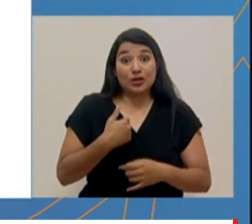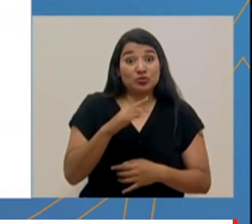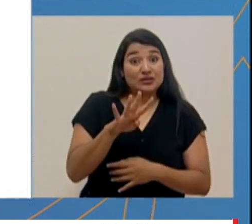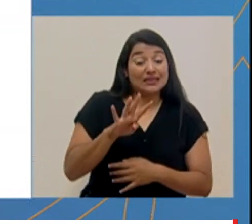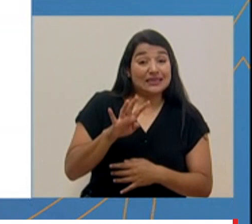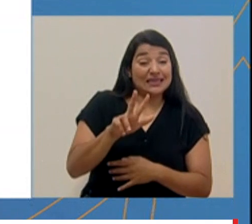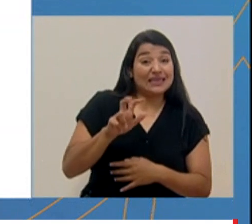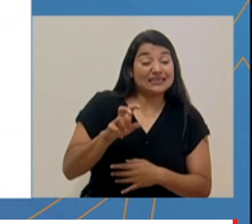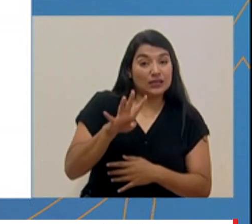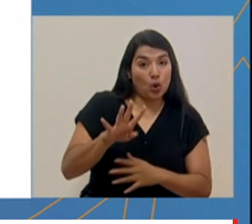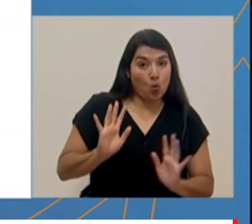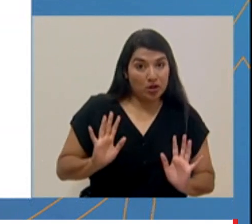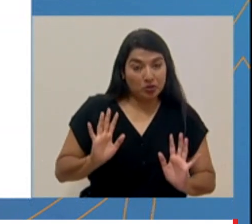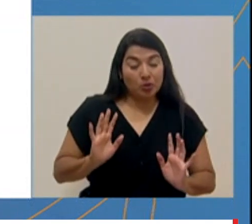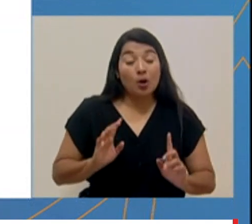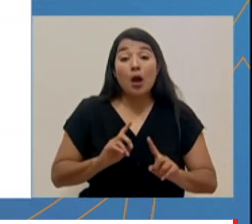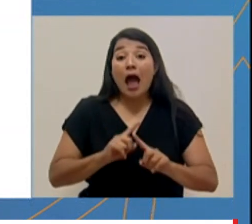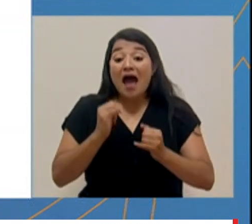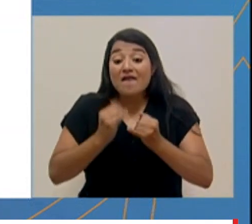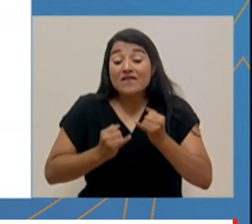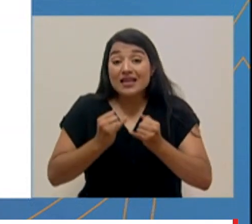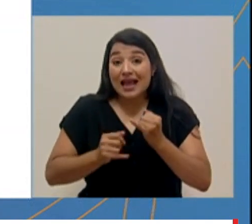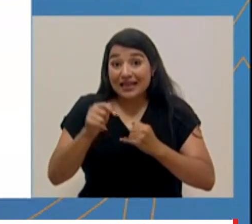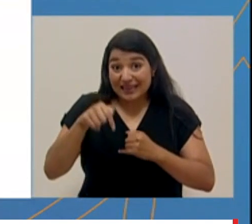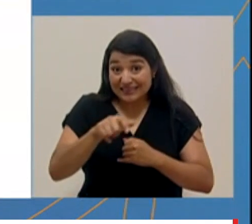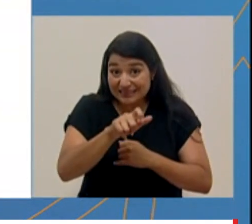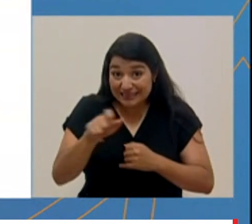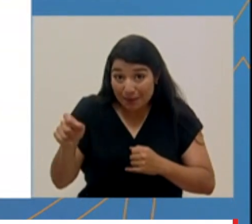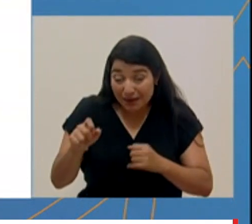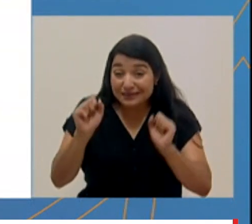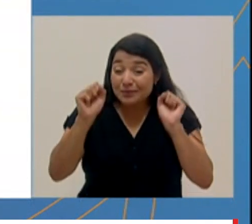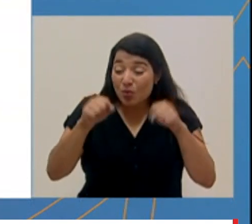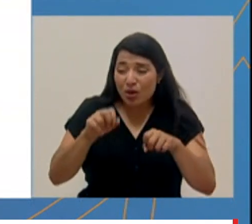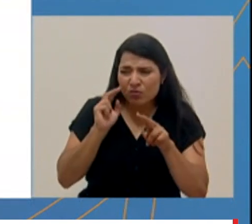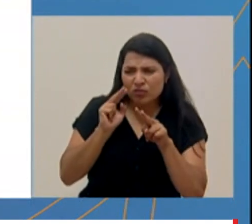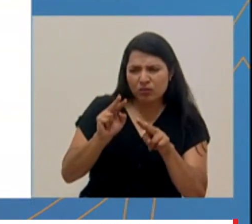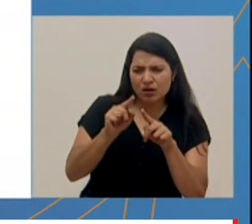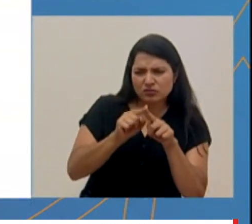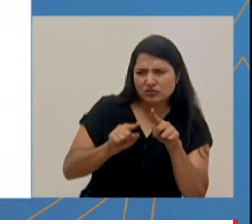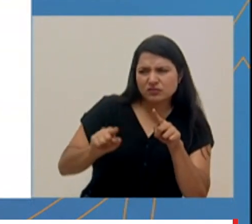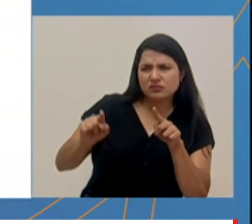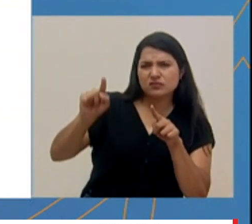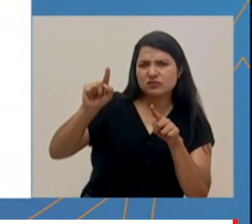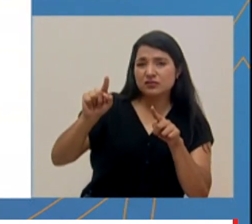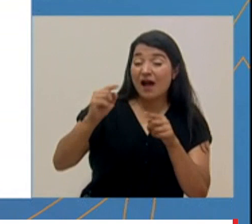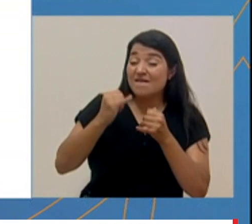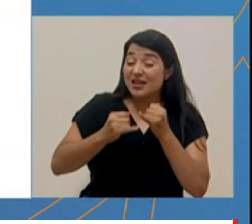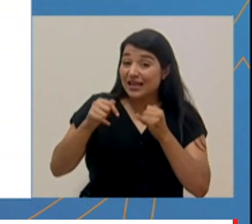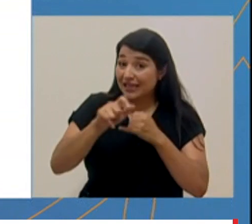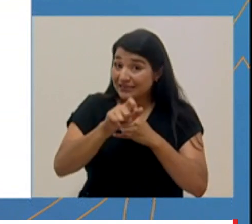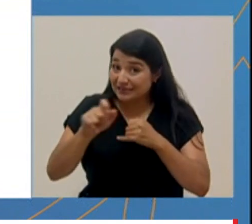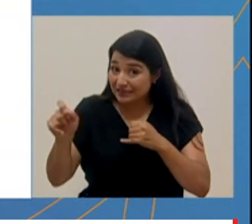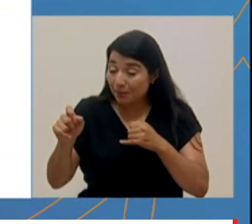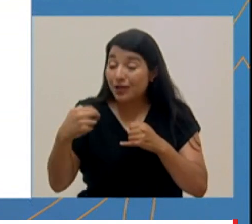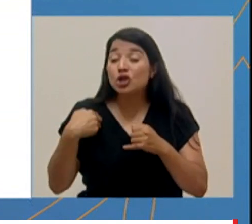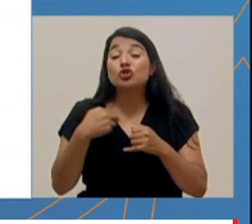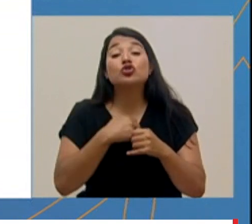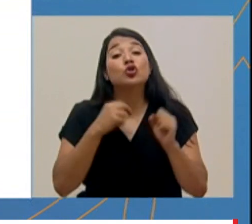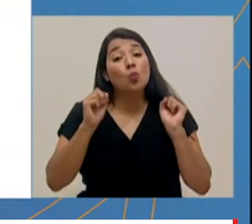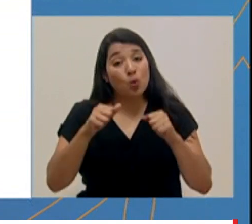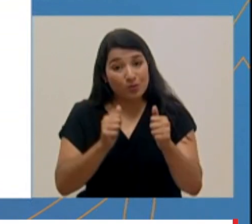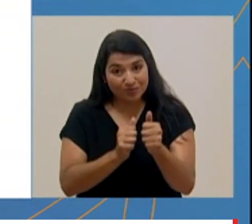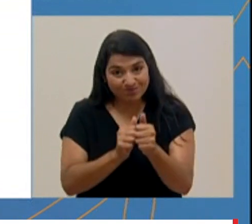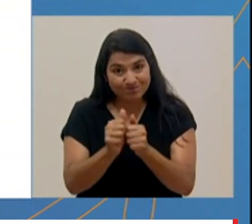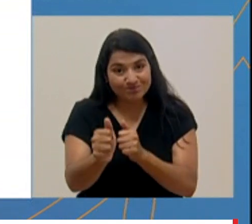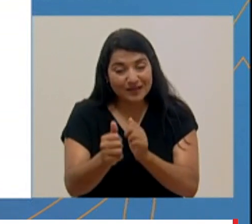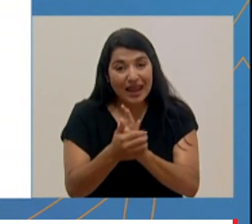momento de finales de este mes o principios de octubre sobrepasamos la capacidad UCI, que